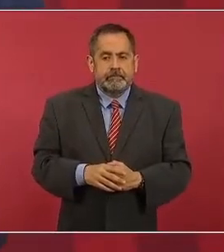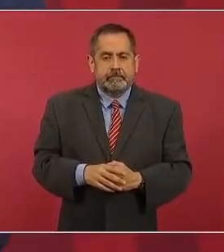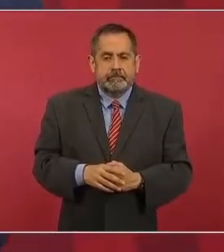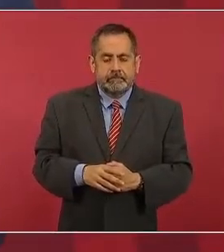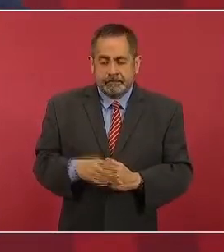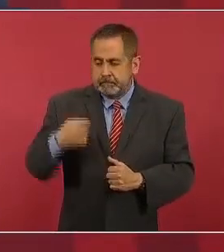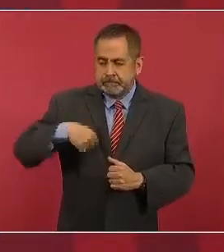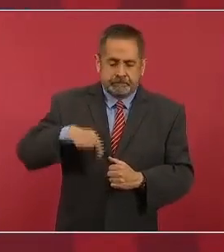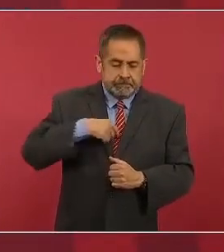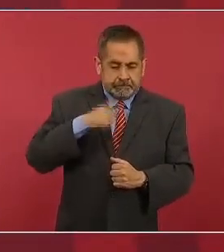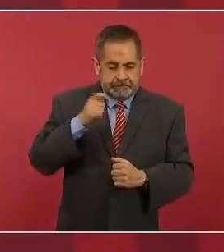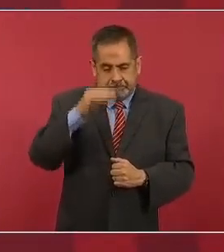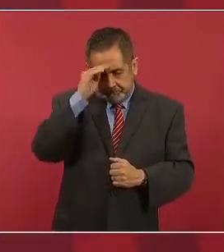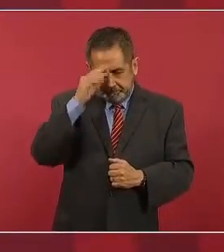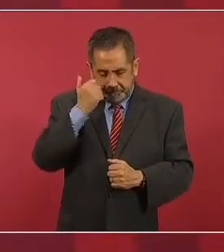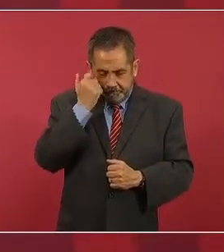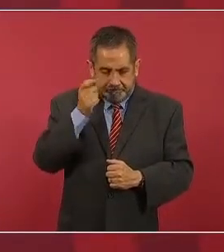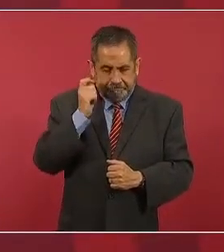queremos